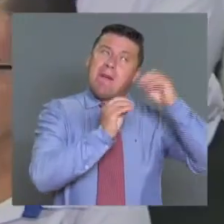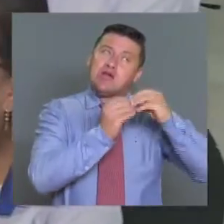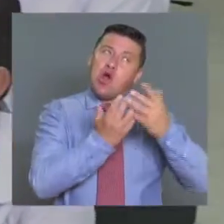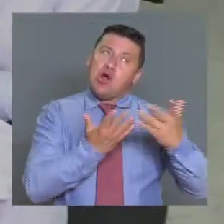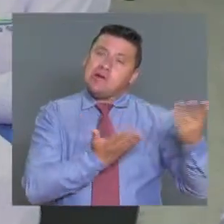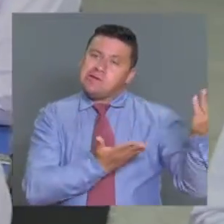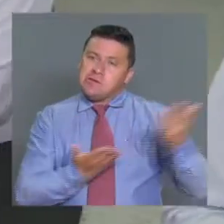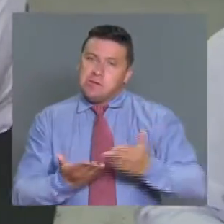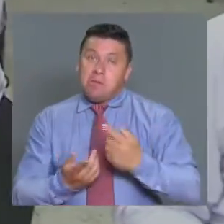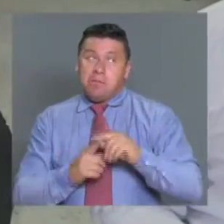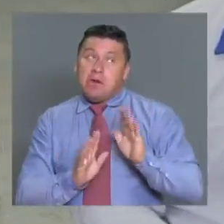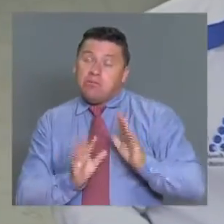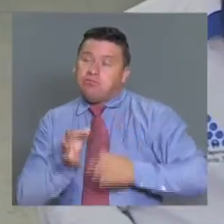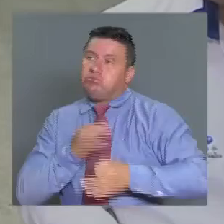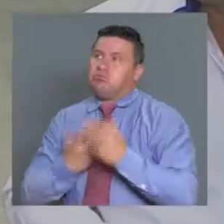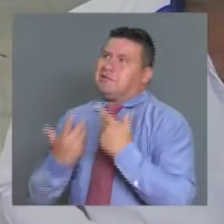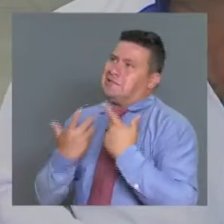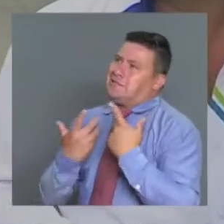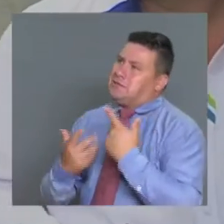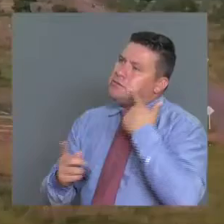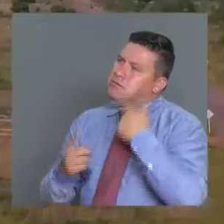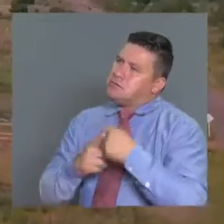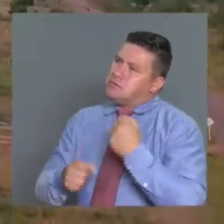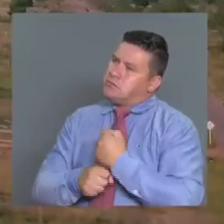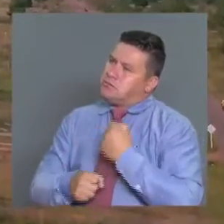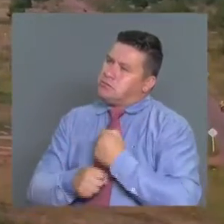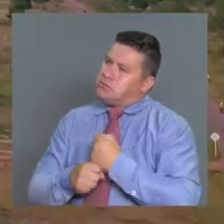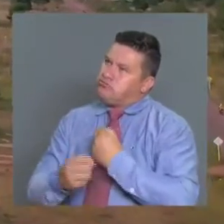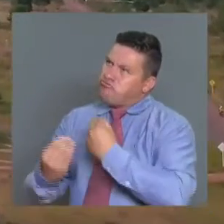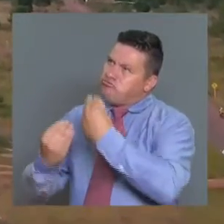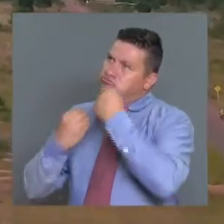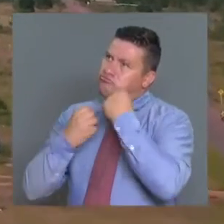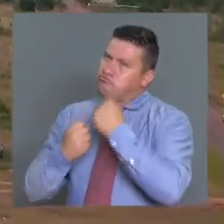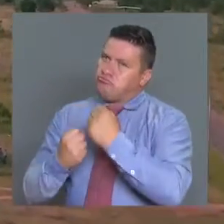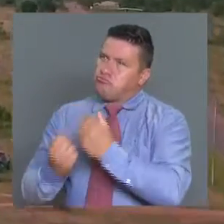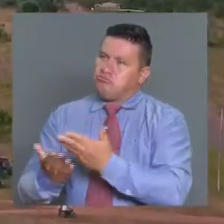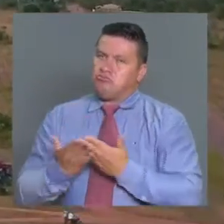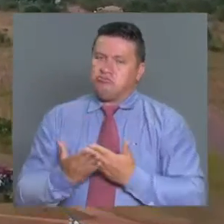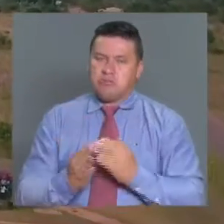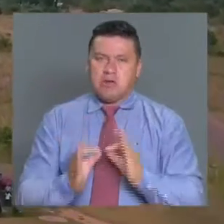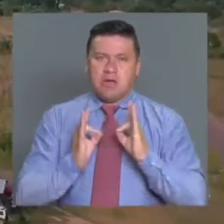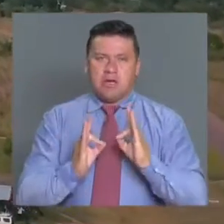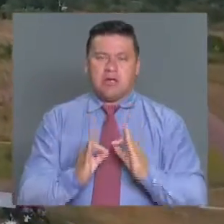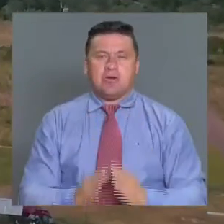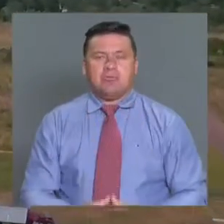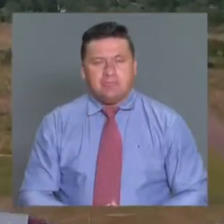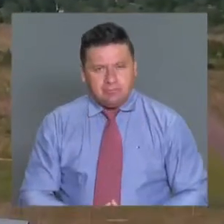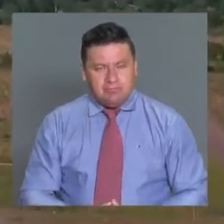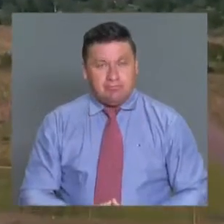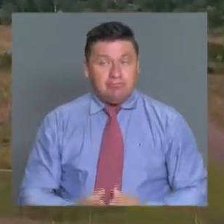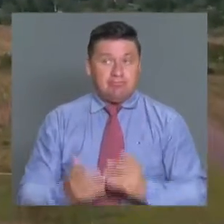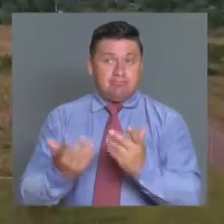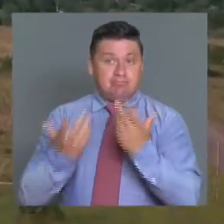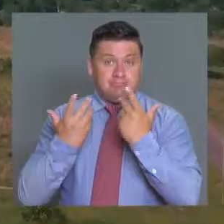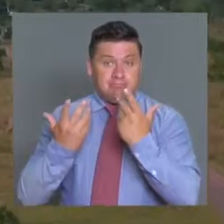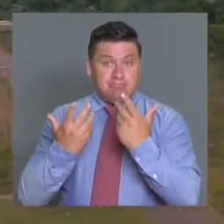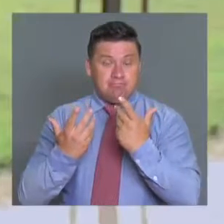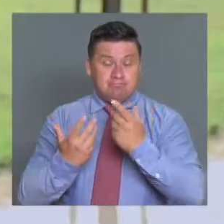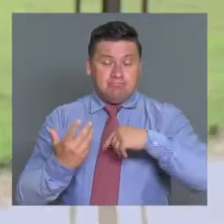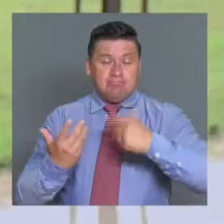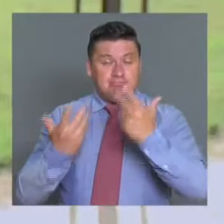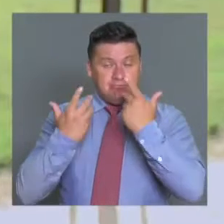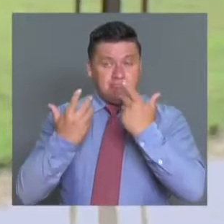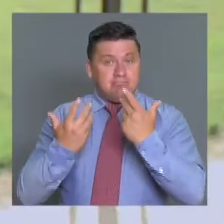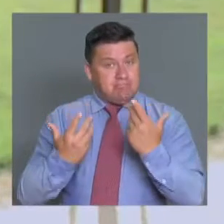tanto ellos se capacitan para trabajar en proyectos que les brinden mejores garantías la capacitación queremos nosotros